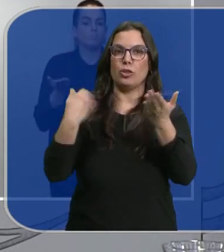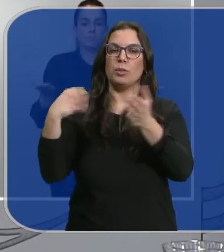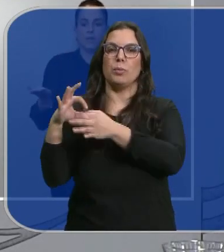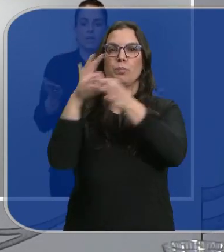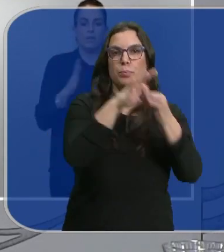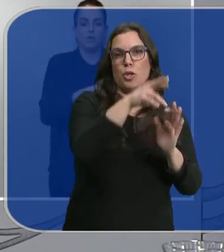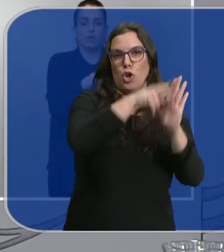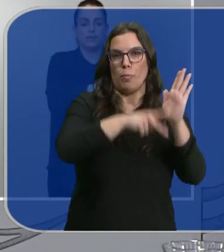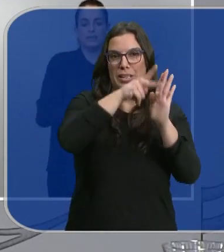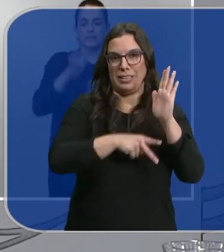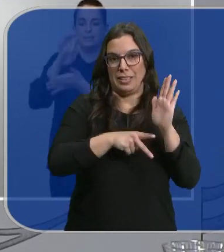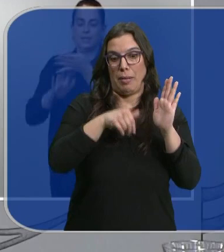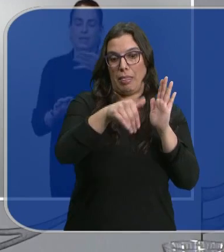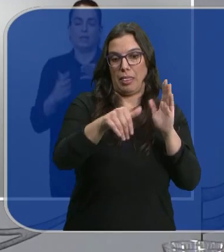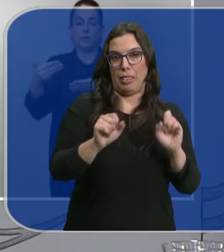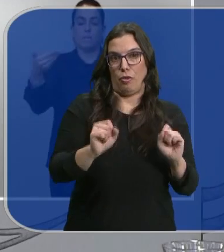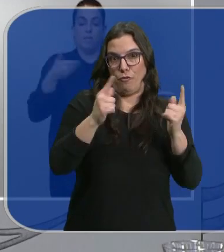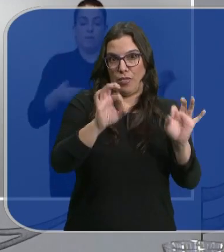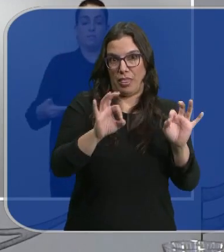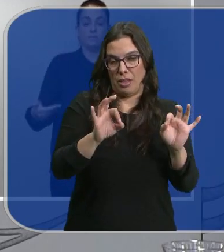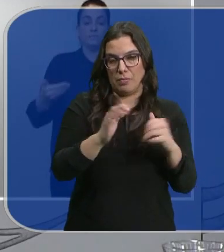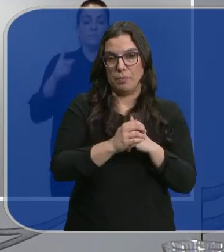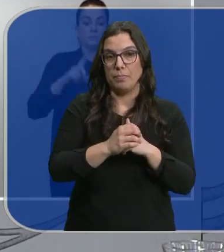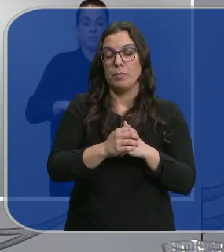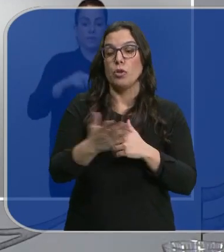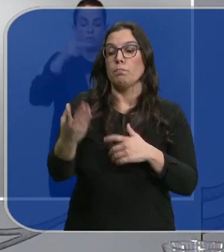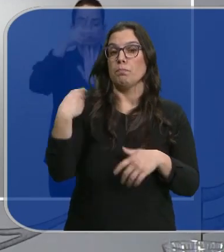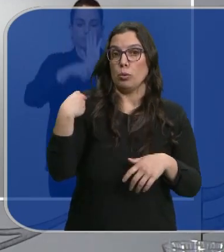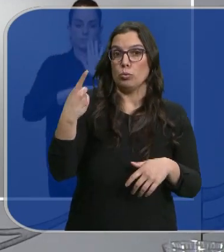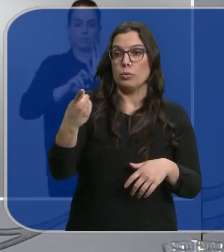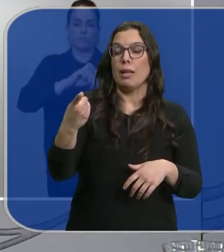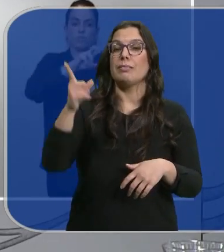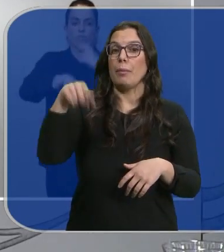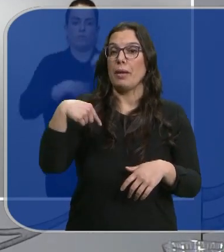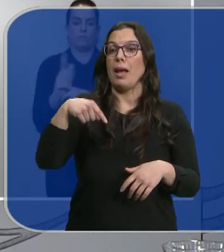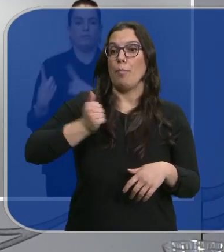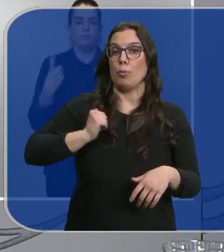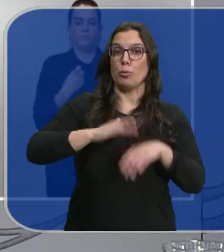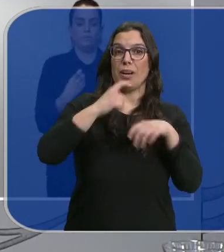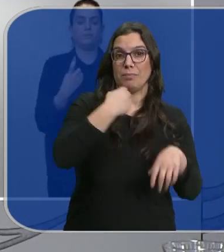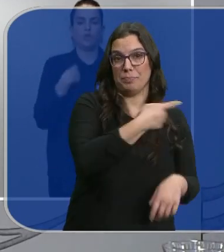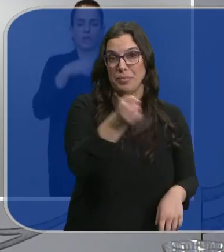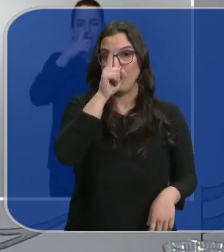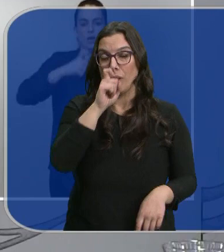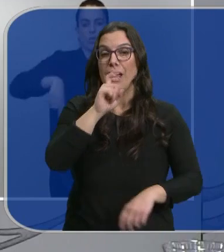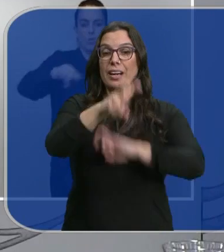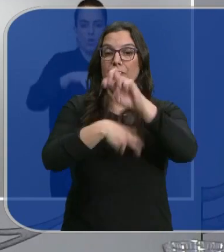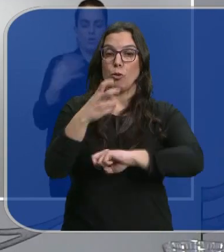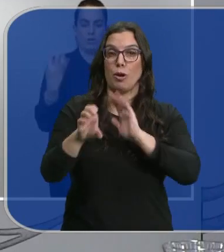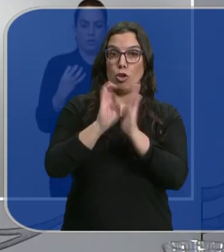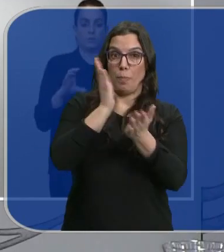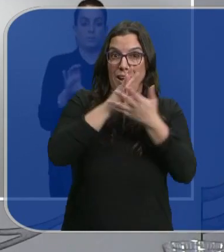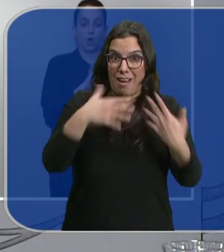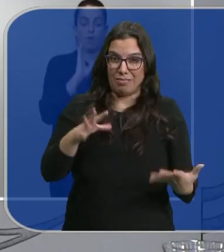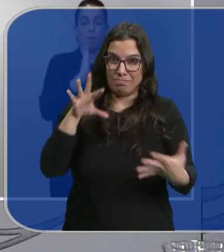conforme a la normativa que ha de entrar en vigor. Me permite su pregunta recordar que la reforma del Código Penal en estos